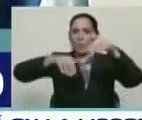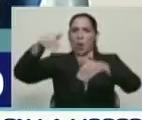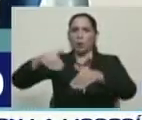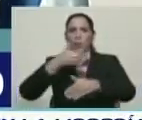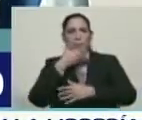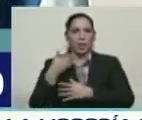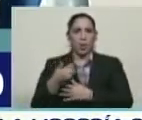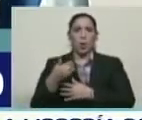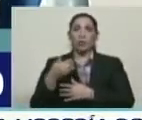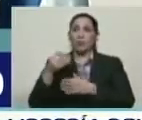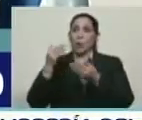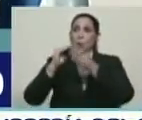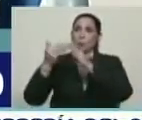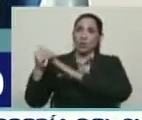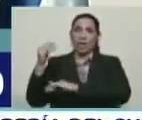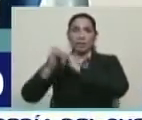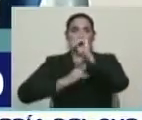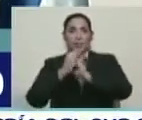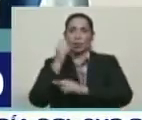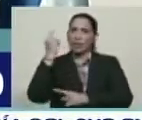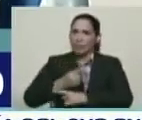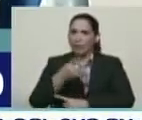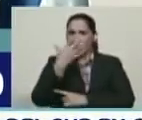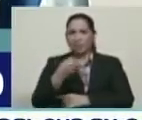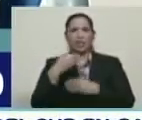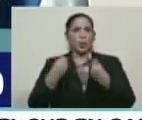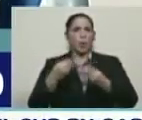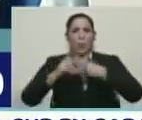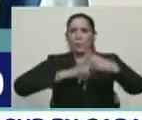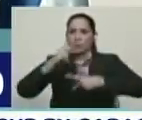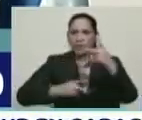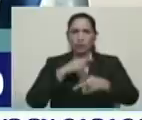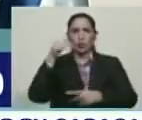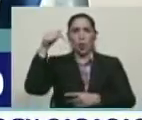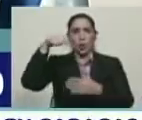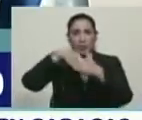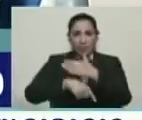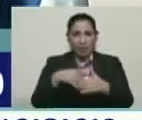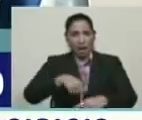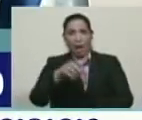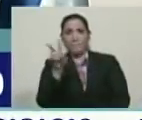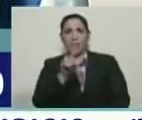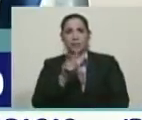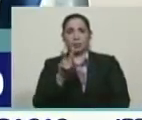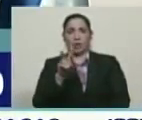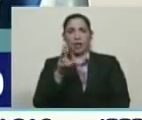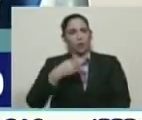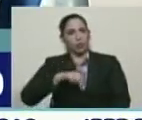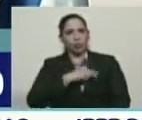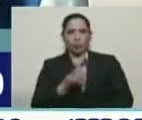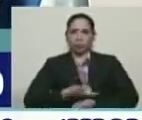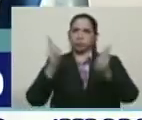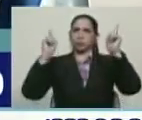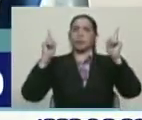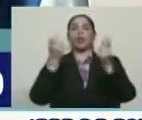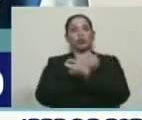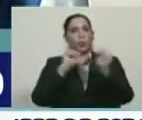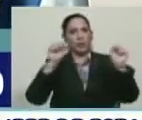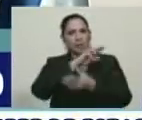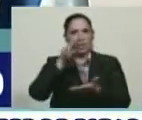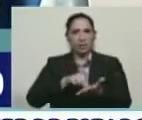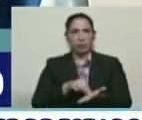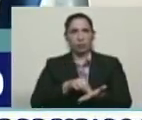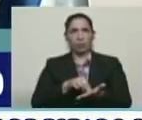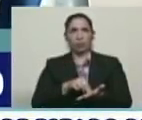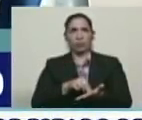a respetar los procesos internos que ocurren en los países, la autodeterminación de los pueblos, la soberanía nacional,